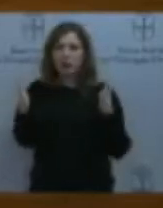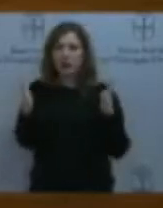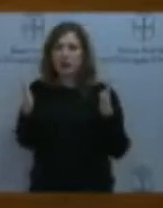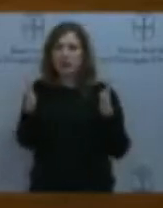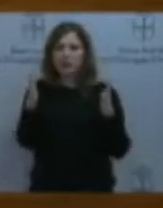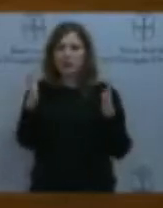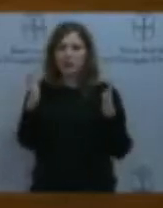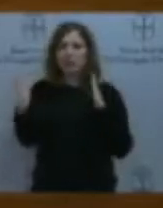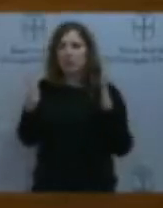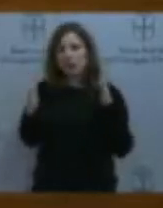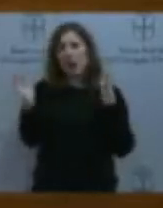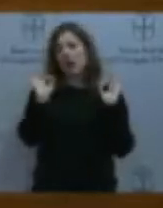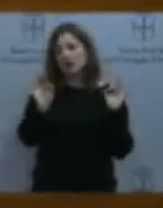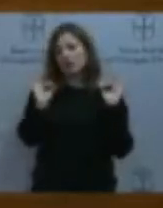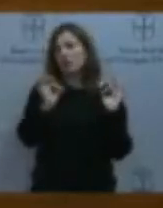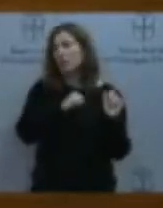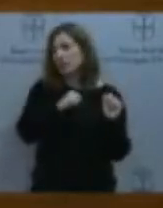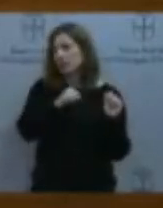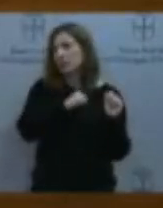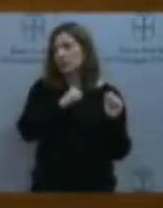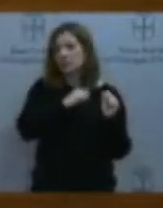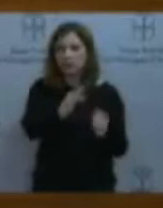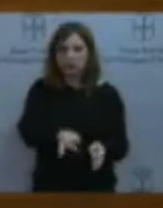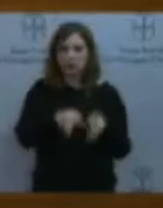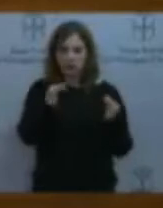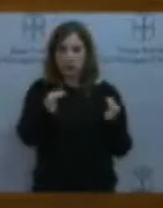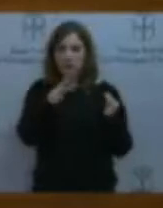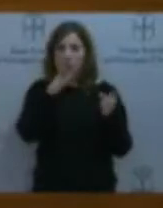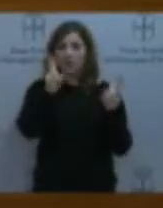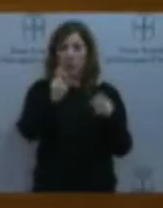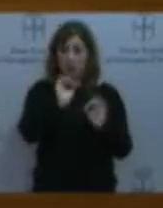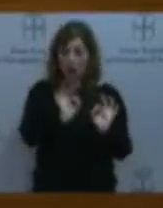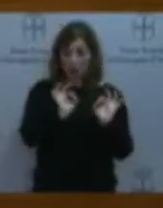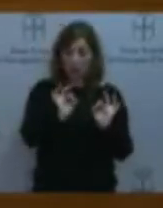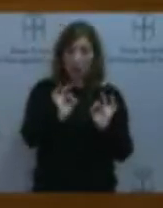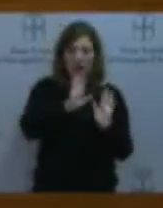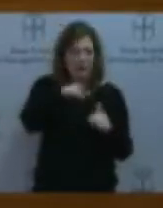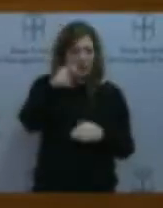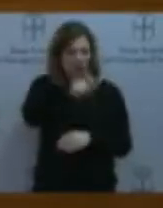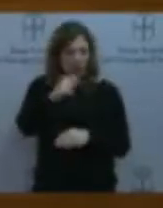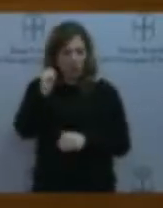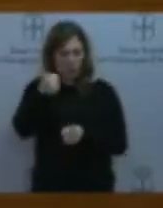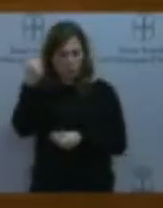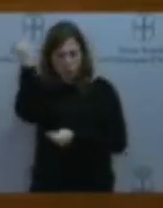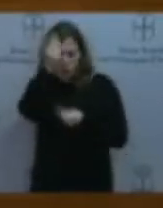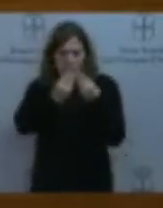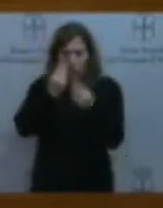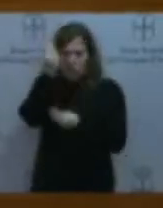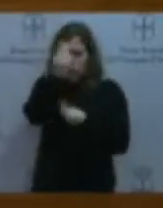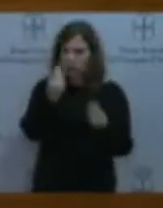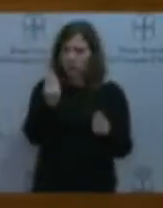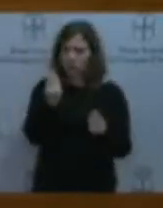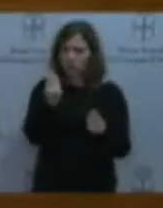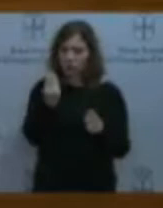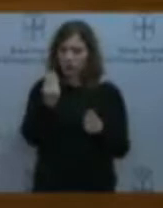marca España. Esa quiebra emocional removió la conciencia nacional de manera absolutamente transversal, y transversal